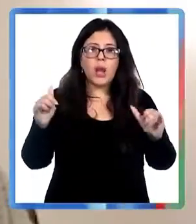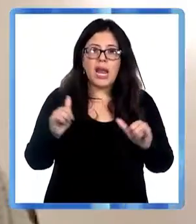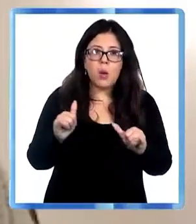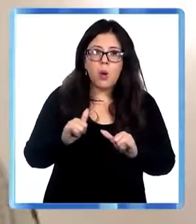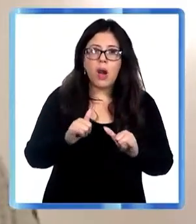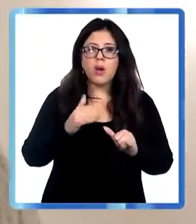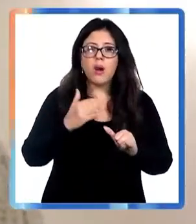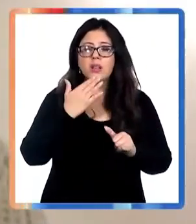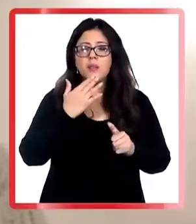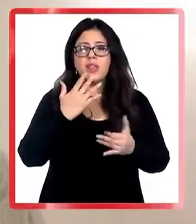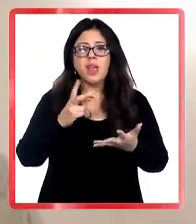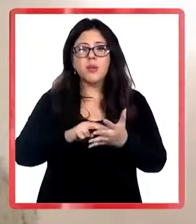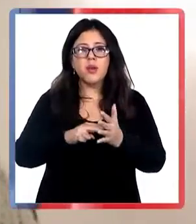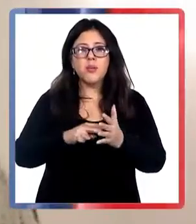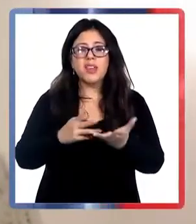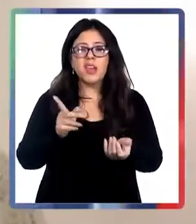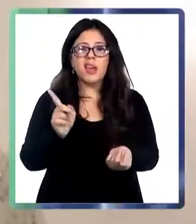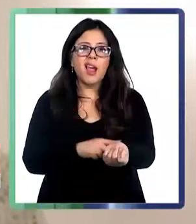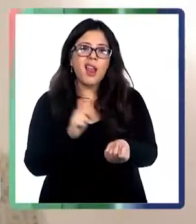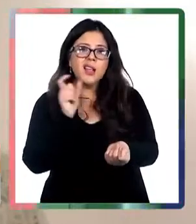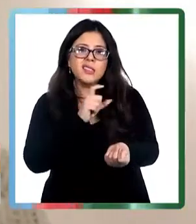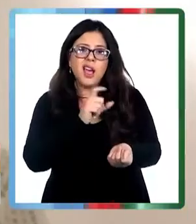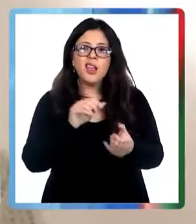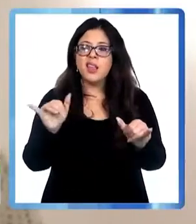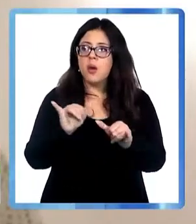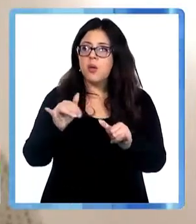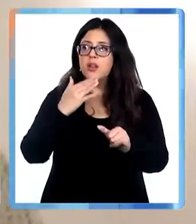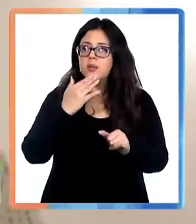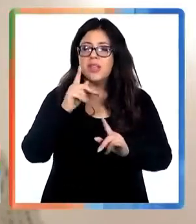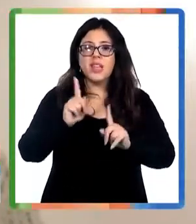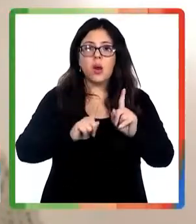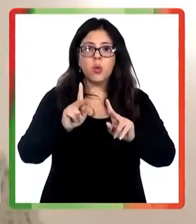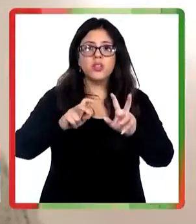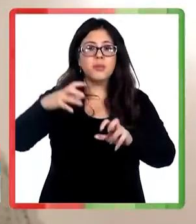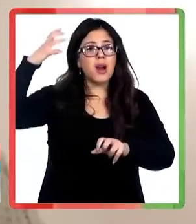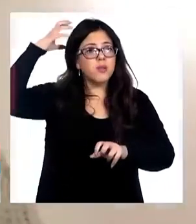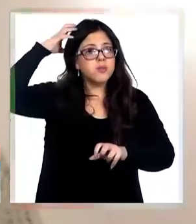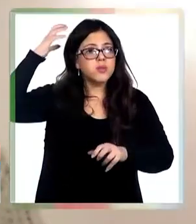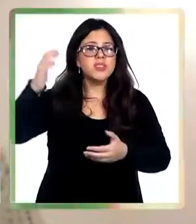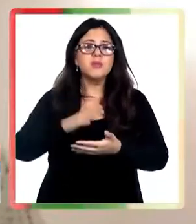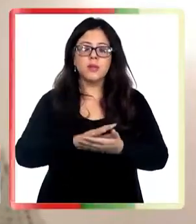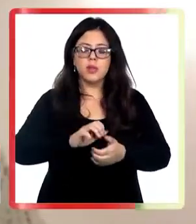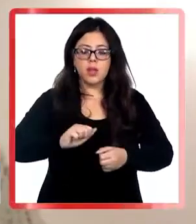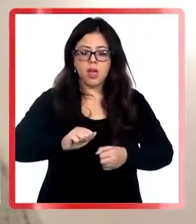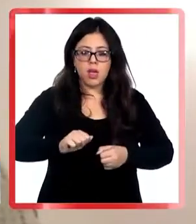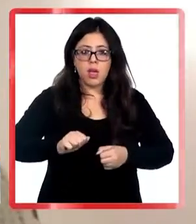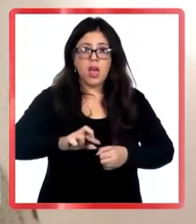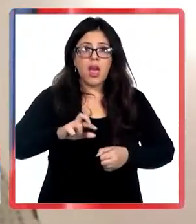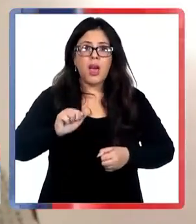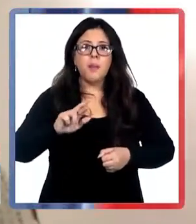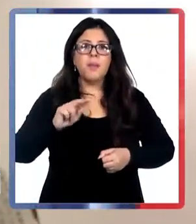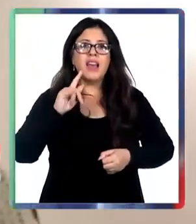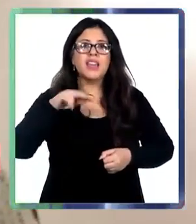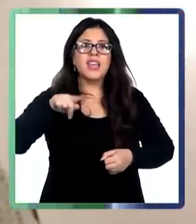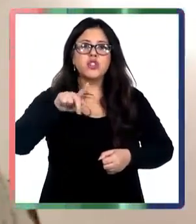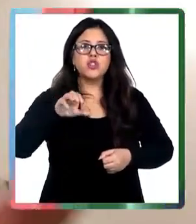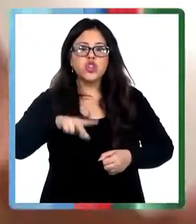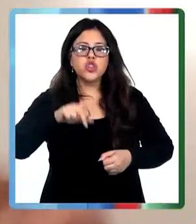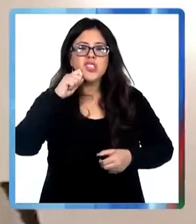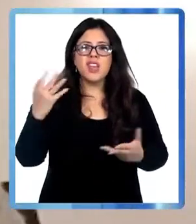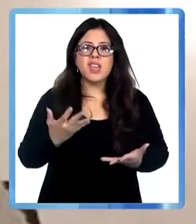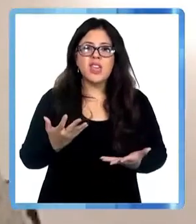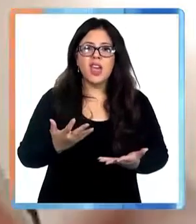haber patologías hematológicas, o sea, de la sangre, incluso patologías neurológicas como el Parkinson, se han visto asociadas a